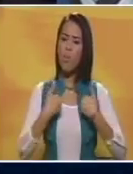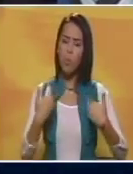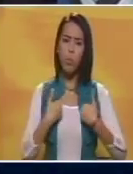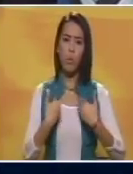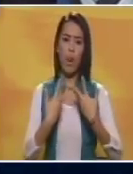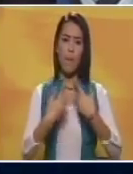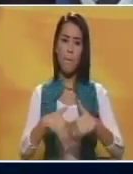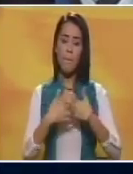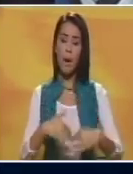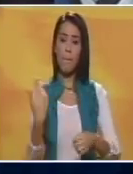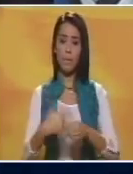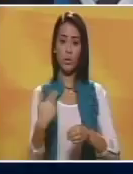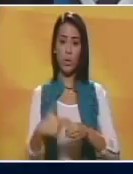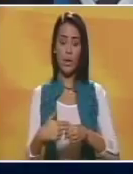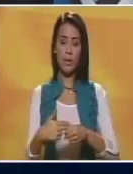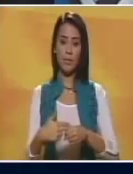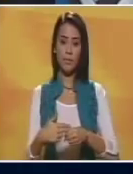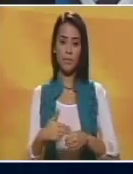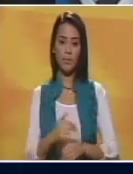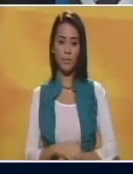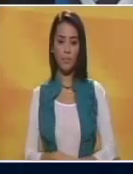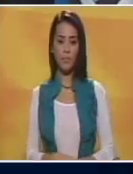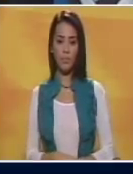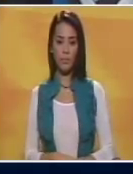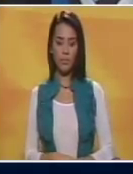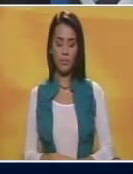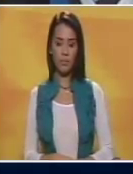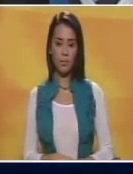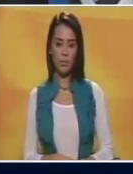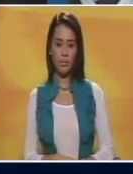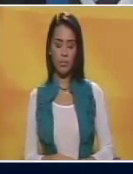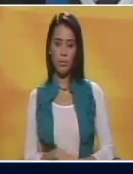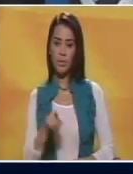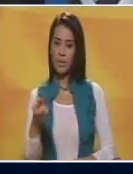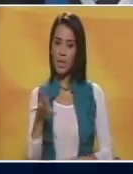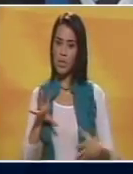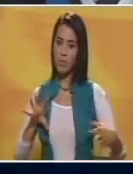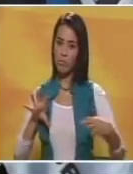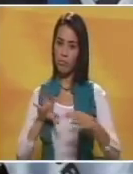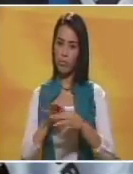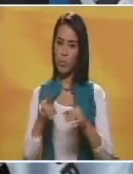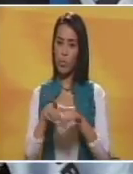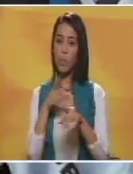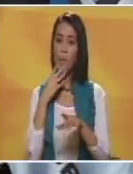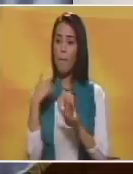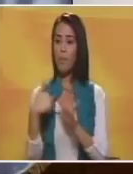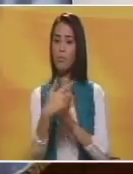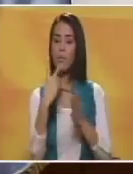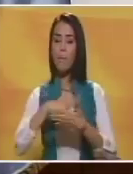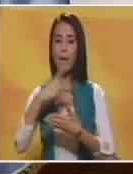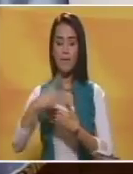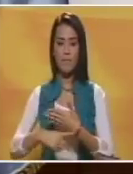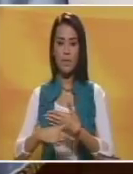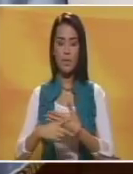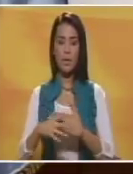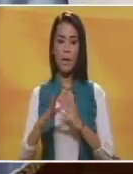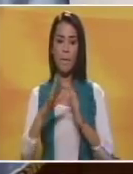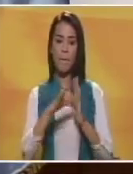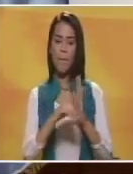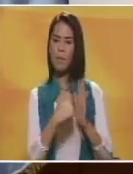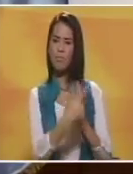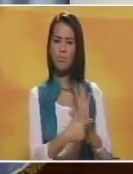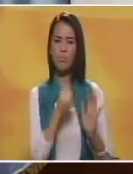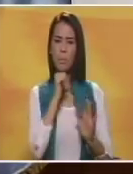petrolera, peculado doloso y asociación para delinquir. Saab aseveró